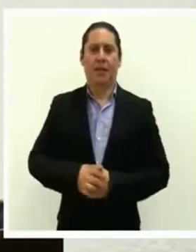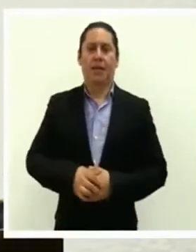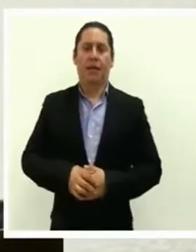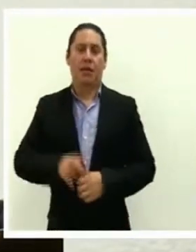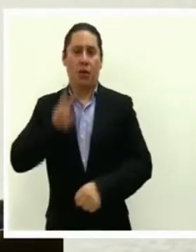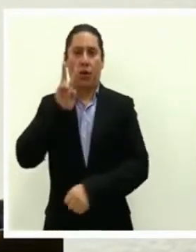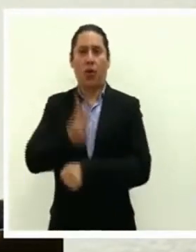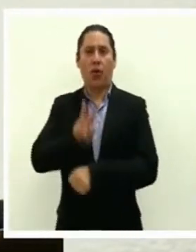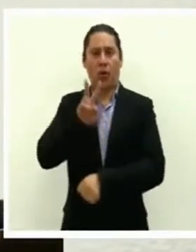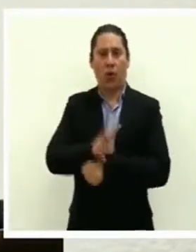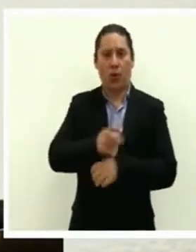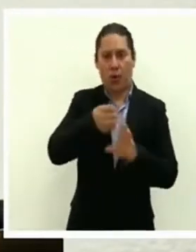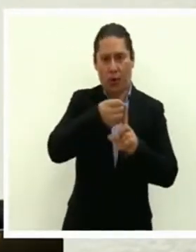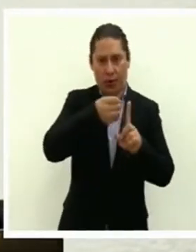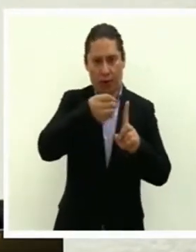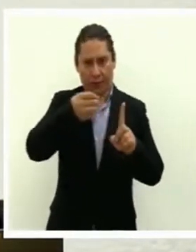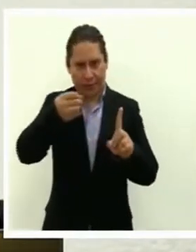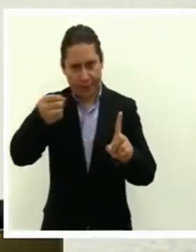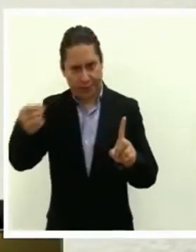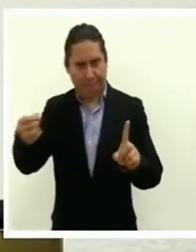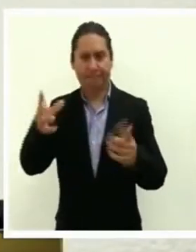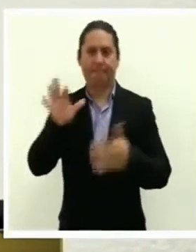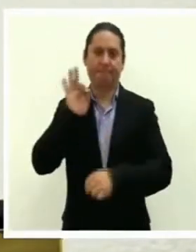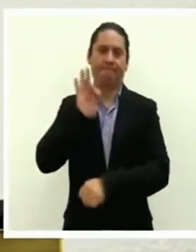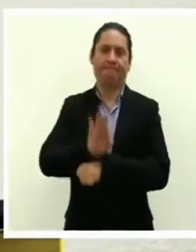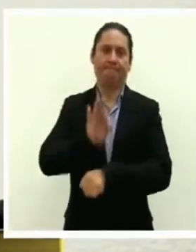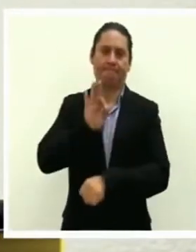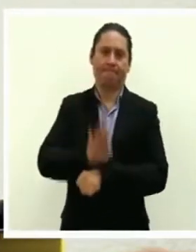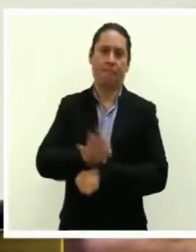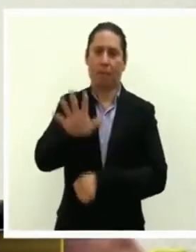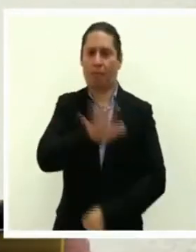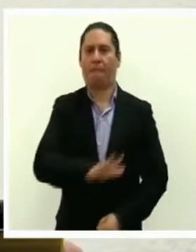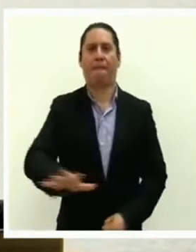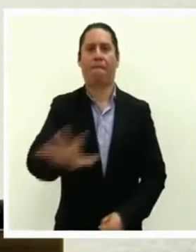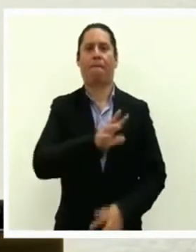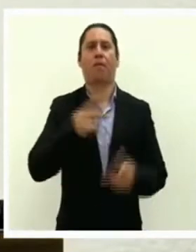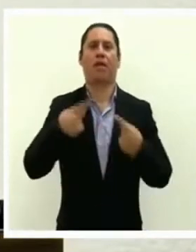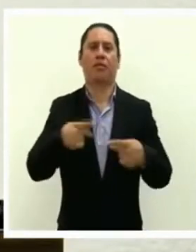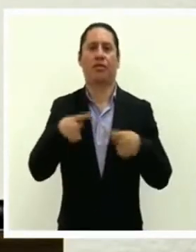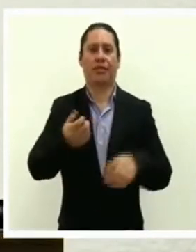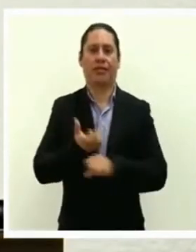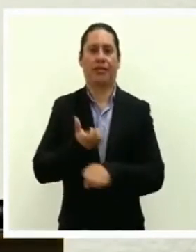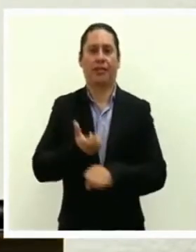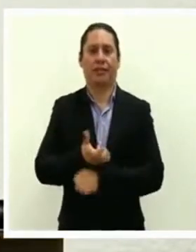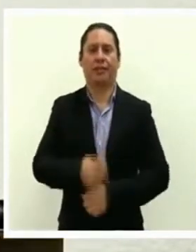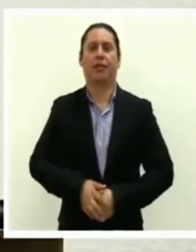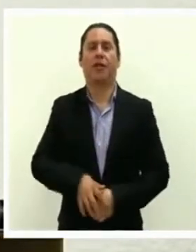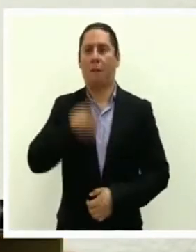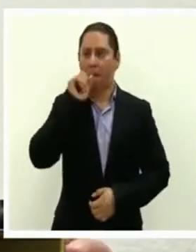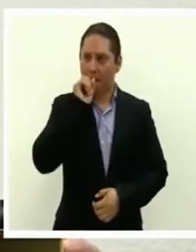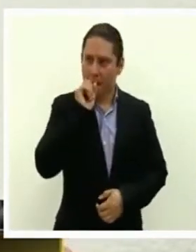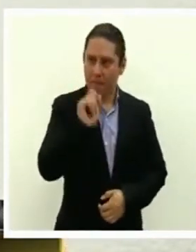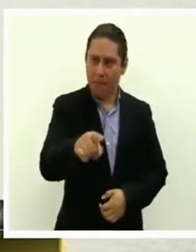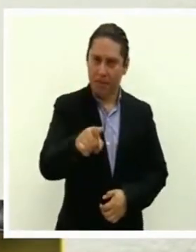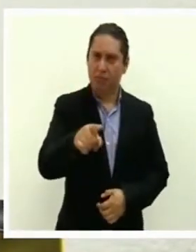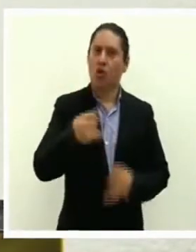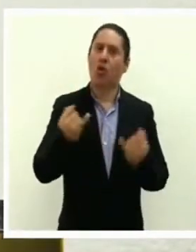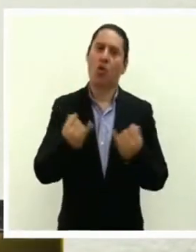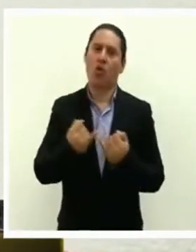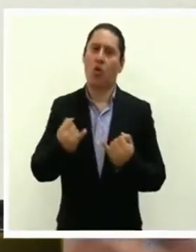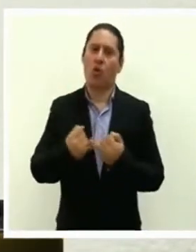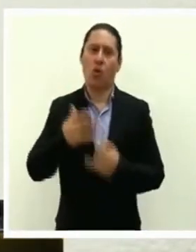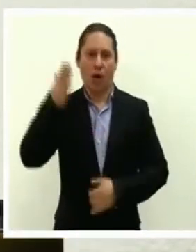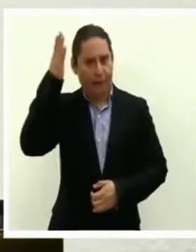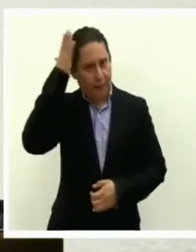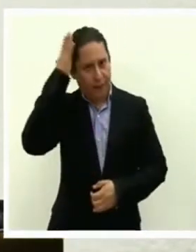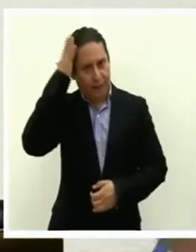vigilando el orden constitucional en defensa de los intereses de la sociedad y el Estado. Asimismo, como del titular de la